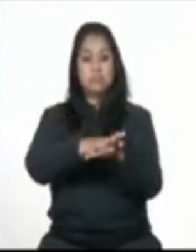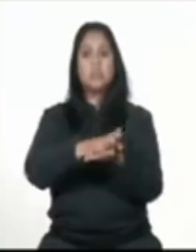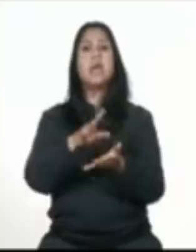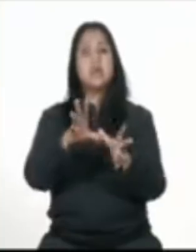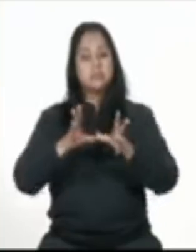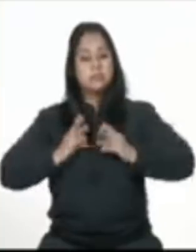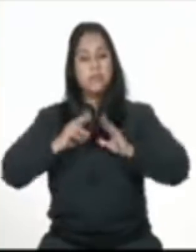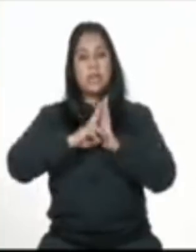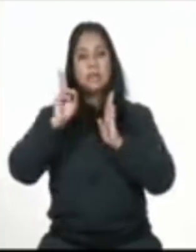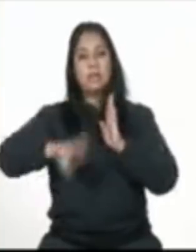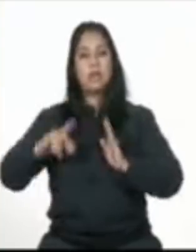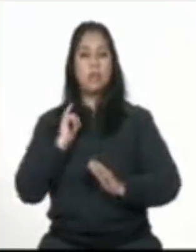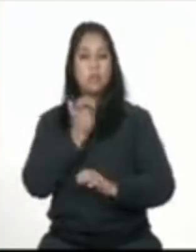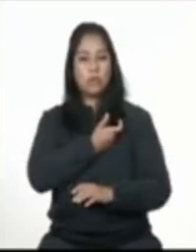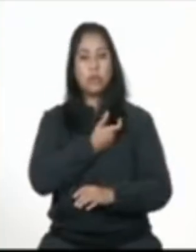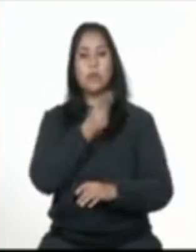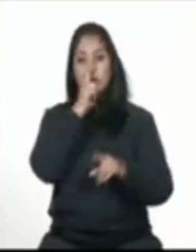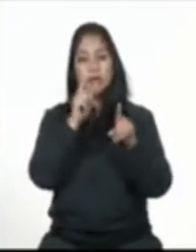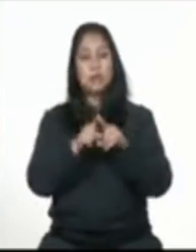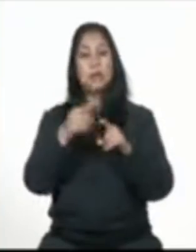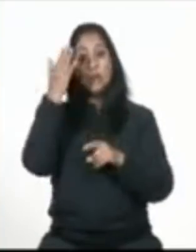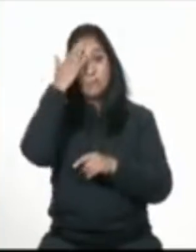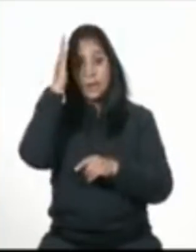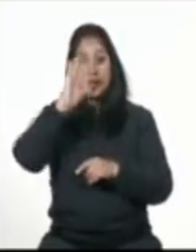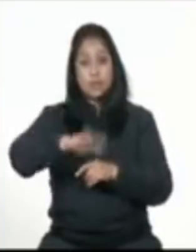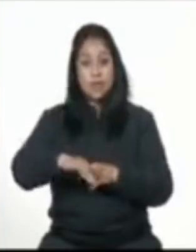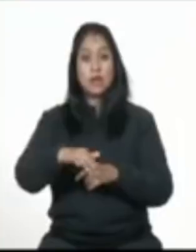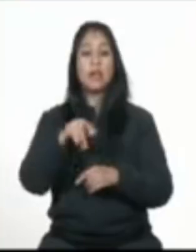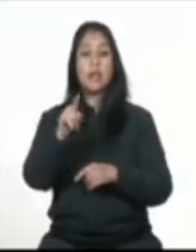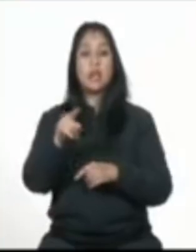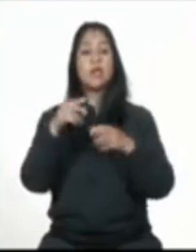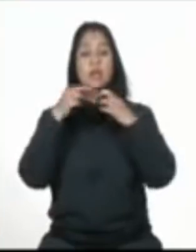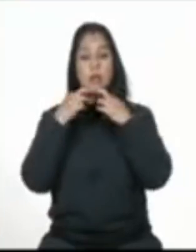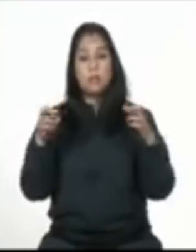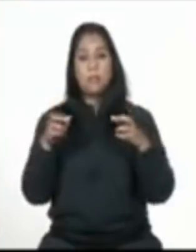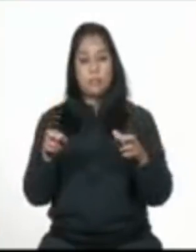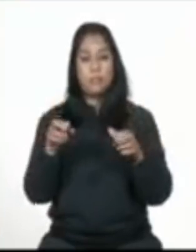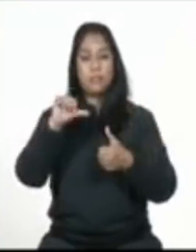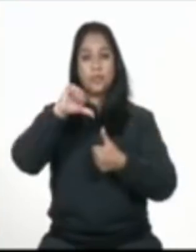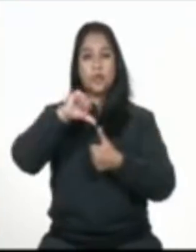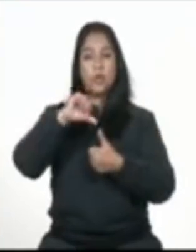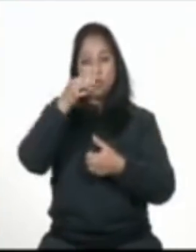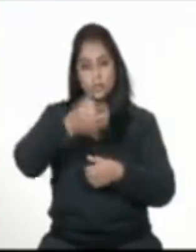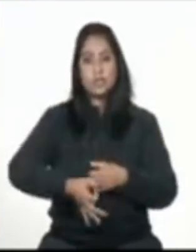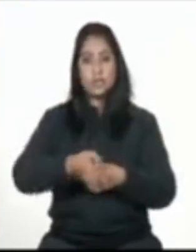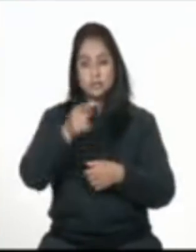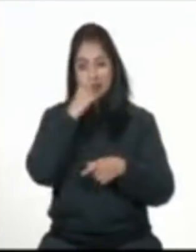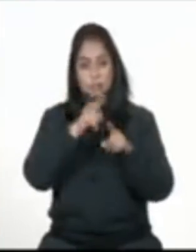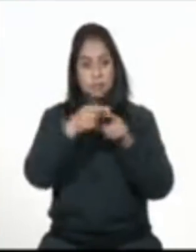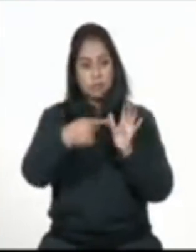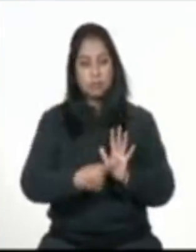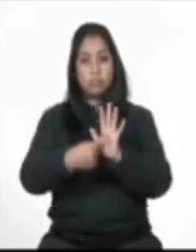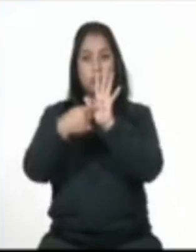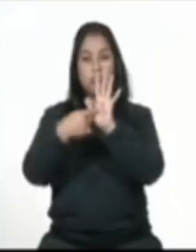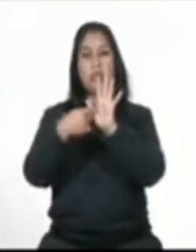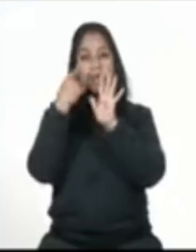de la República y que será mañana en una edición extraordinaria del Diario Oficial, dada a conocer para